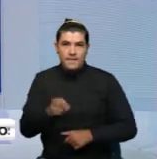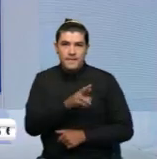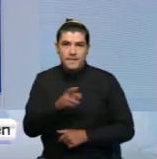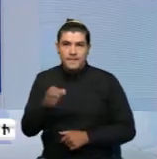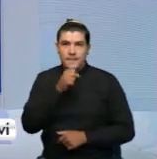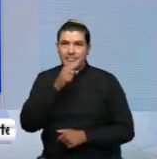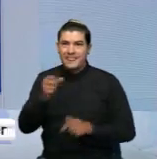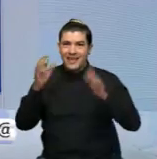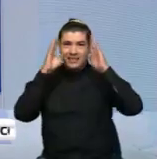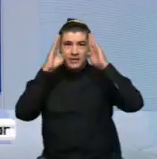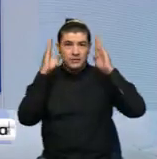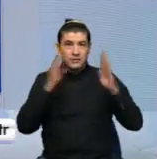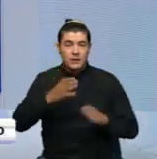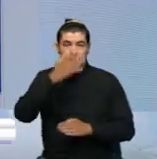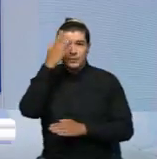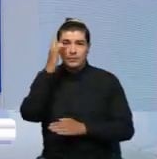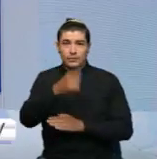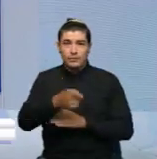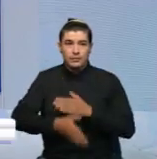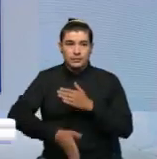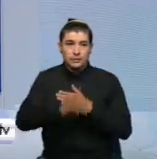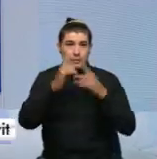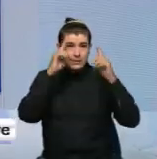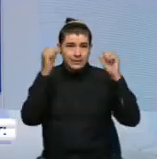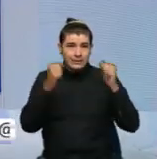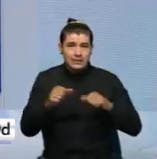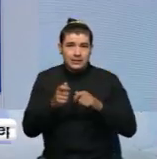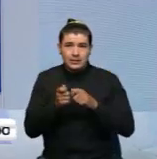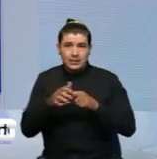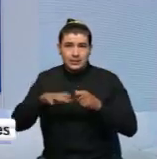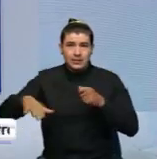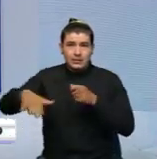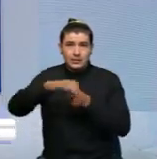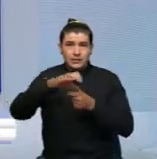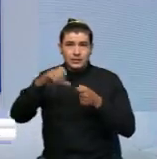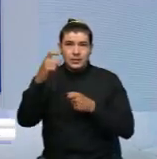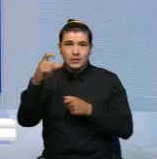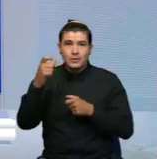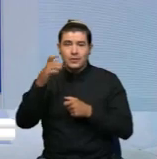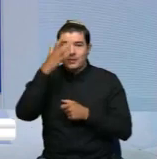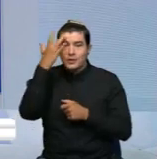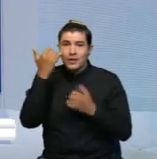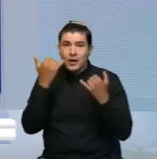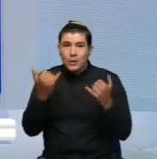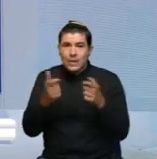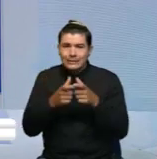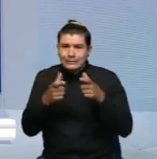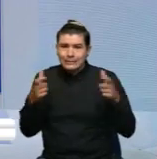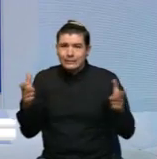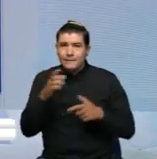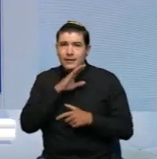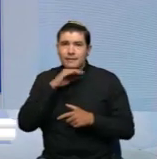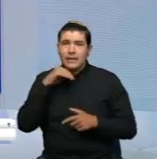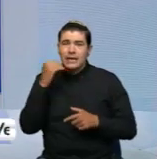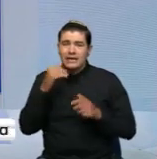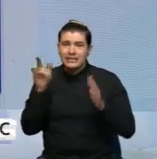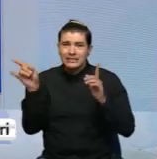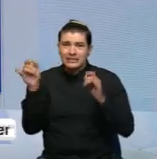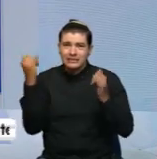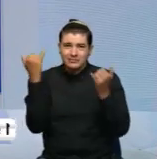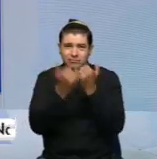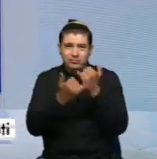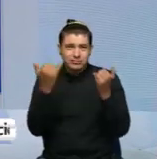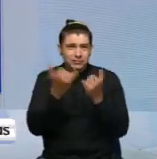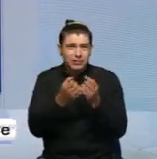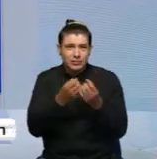sin mucha atención porque continúa la preocupación en la zona de frontera por el incremento de enfermedades de transmisión sexual el panorama no es alentador